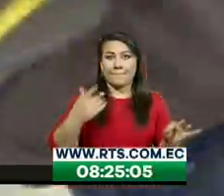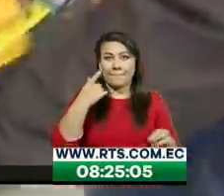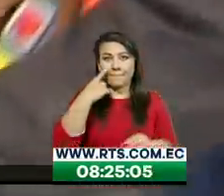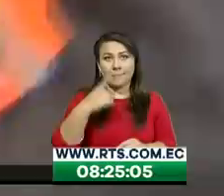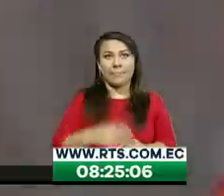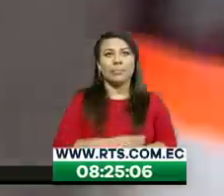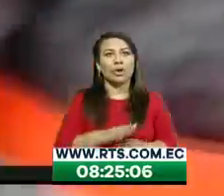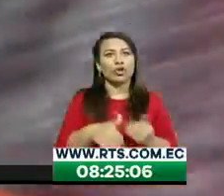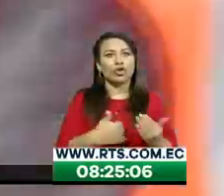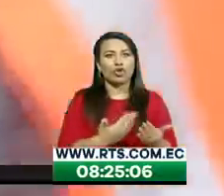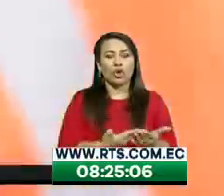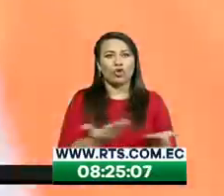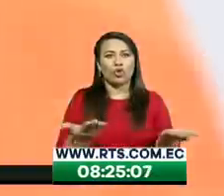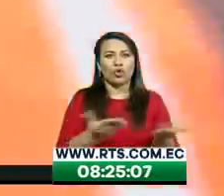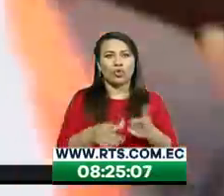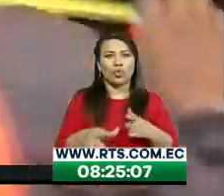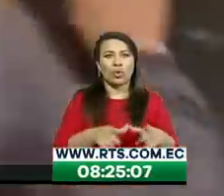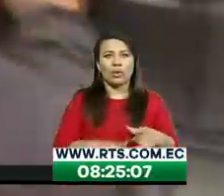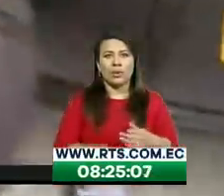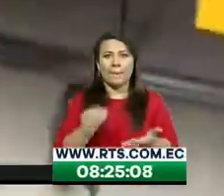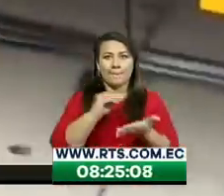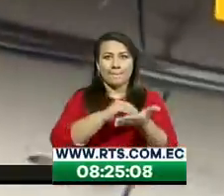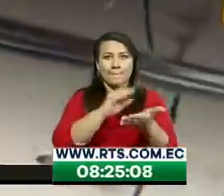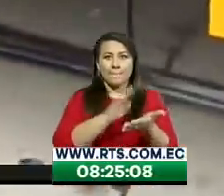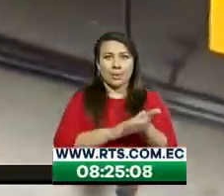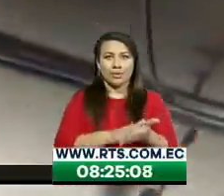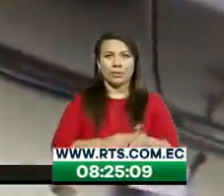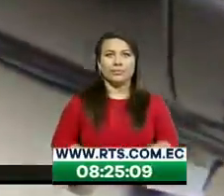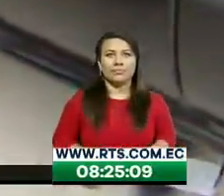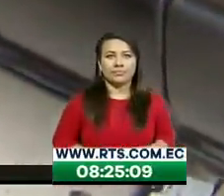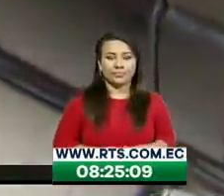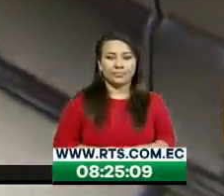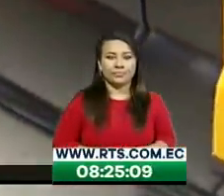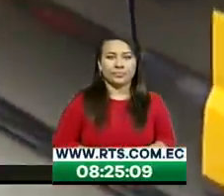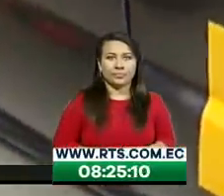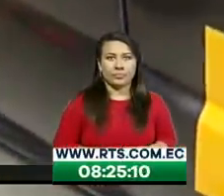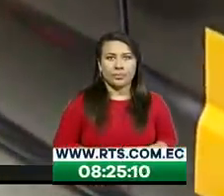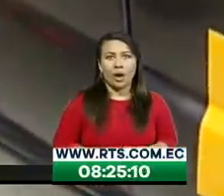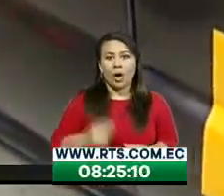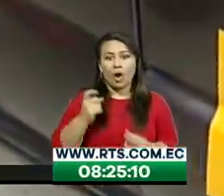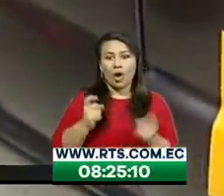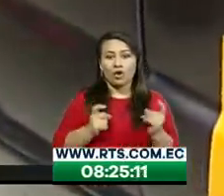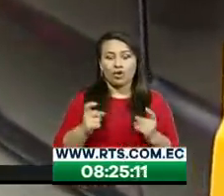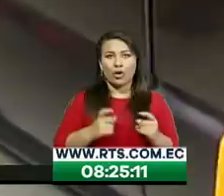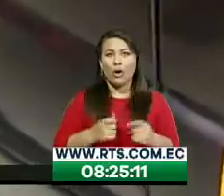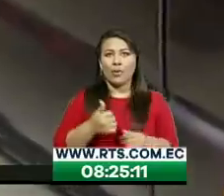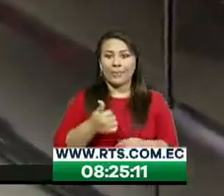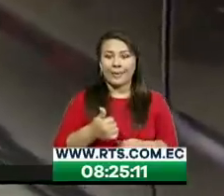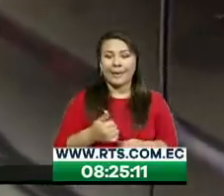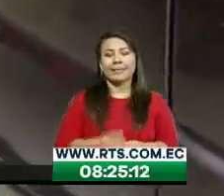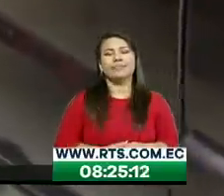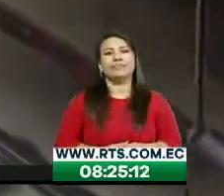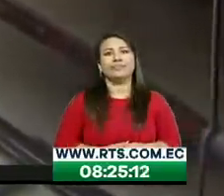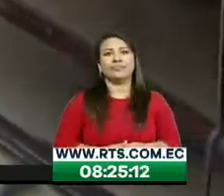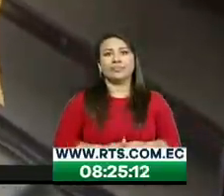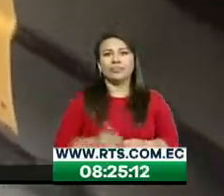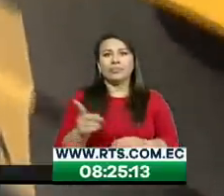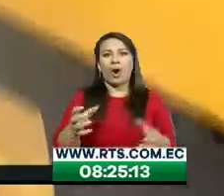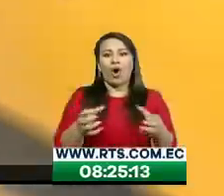Varios menores de edad fueron llevados al comando de policía después de que estos se encontraban en una